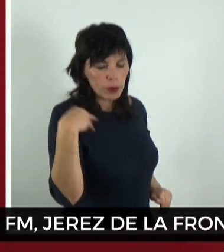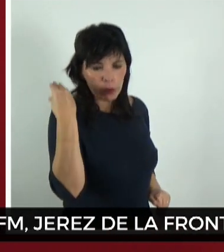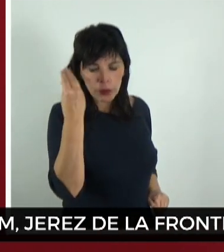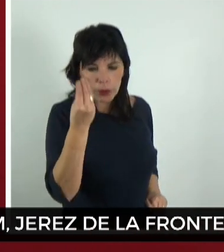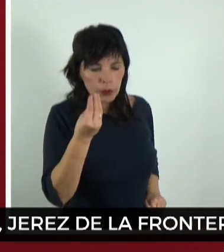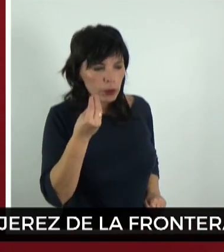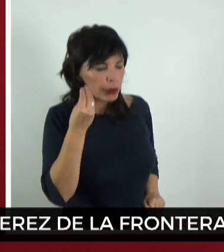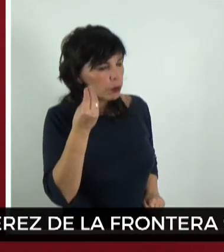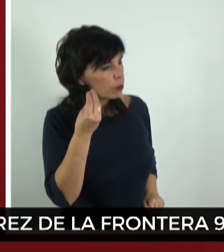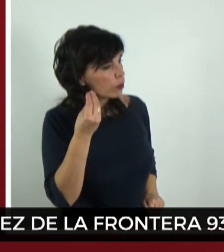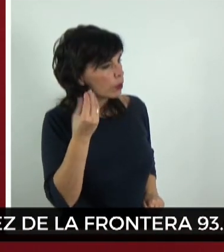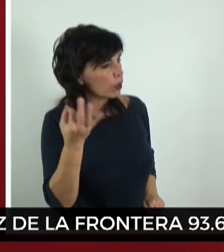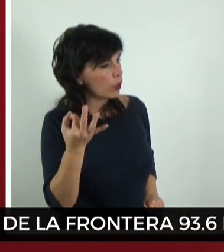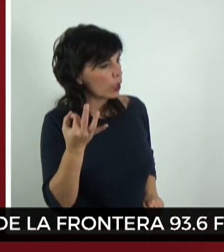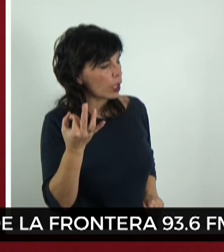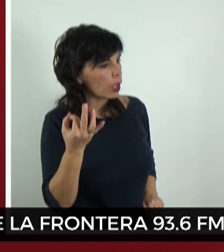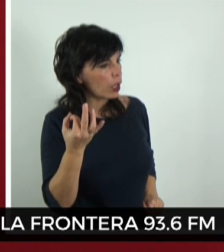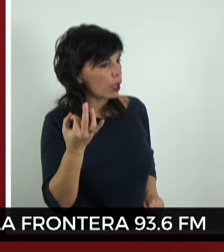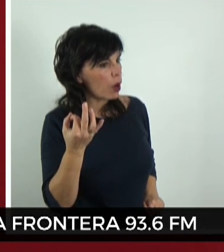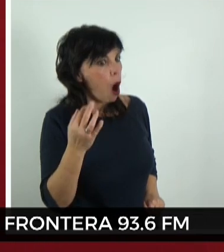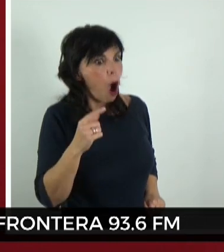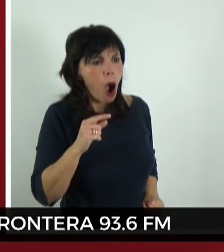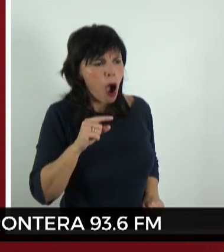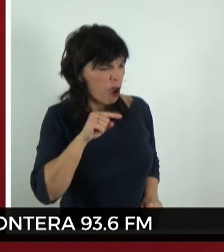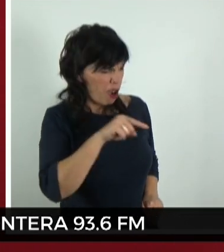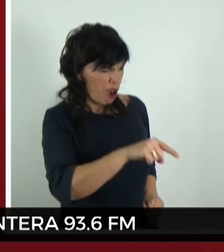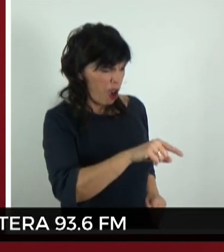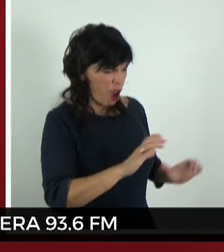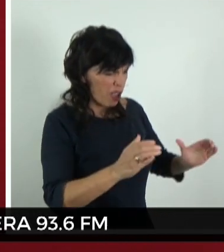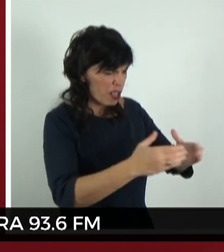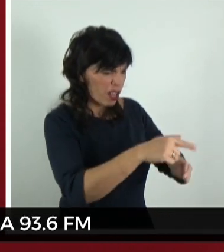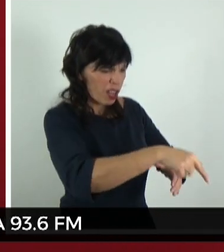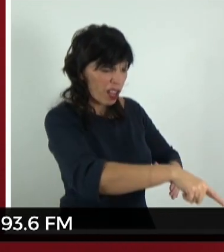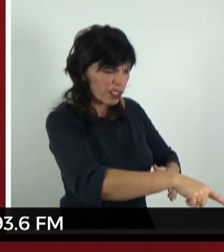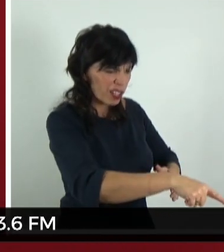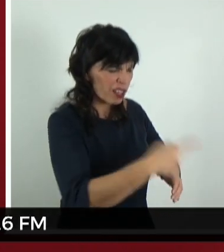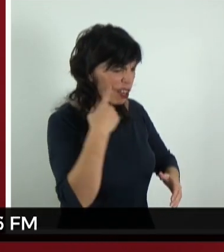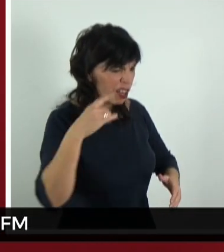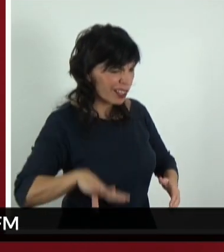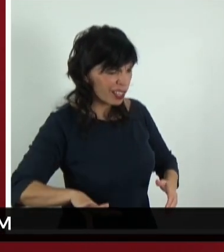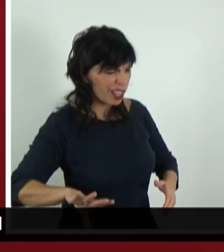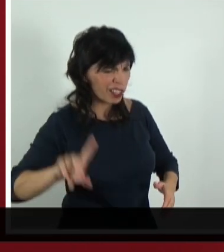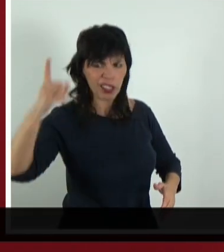que tenían al Padre del cielo delante suyo.